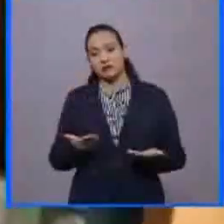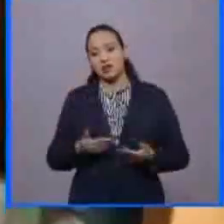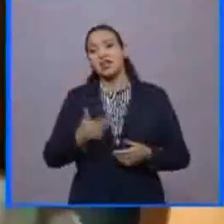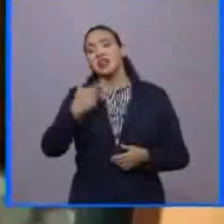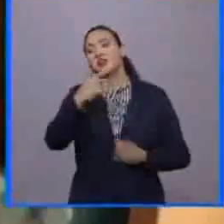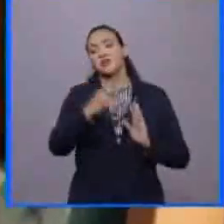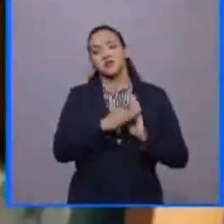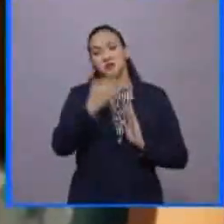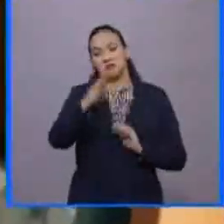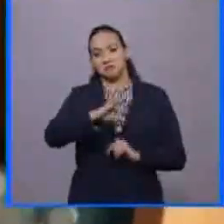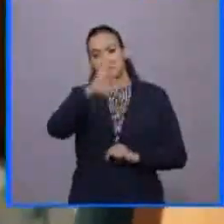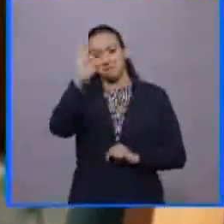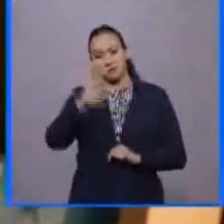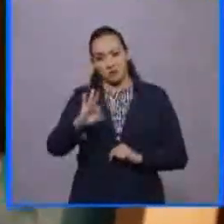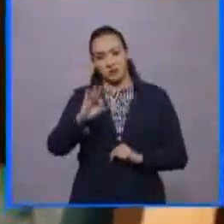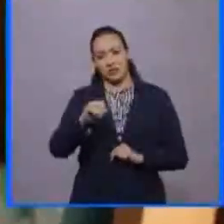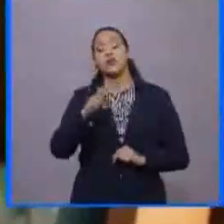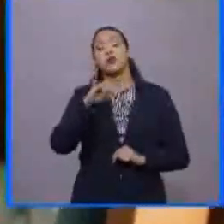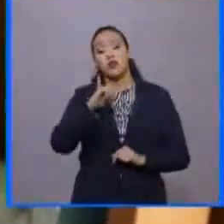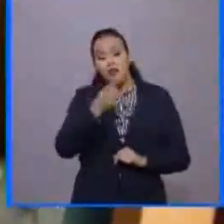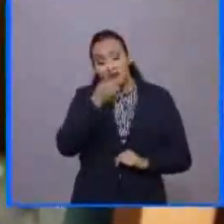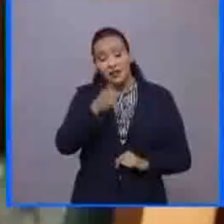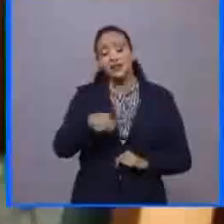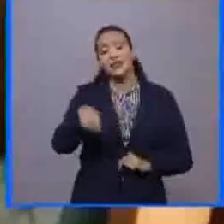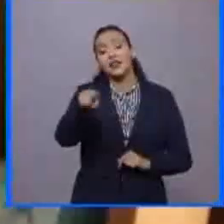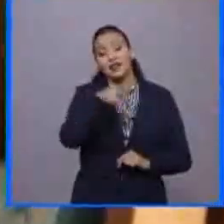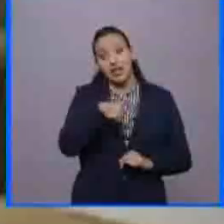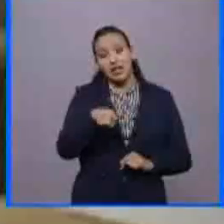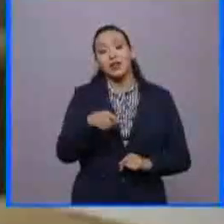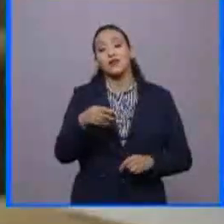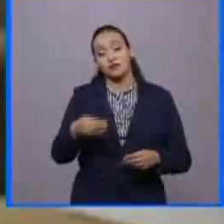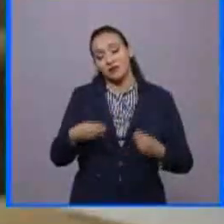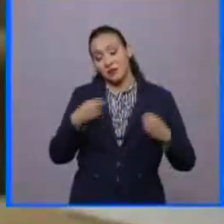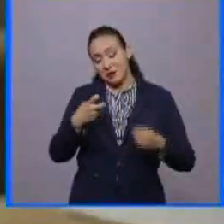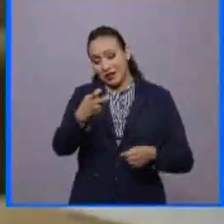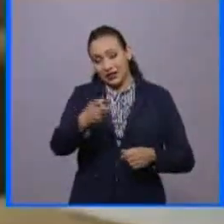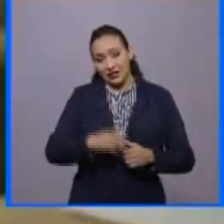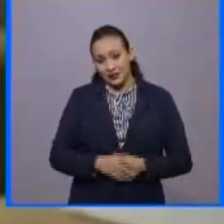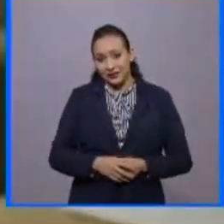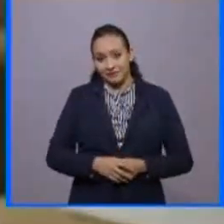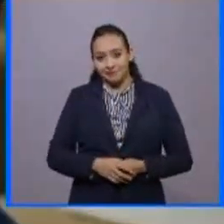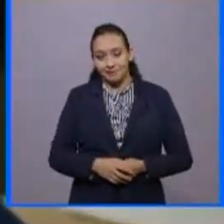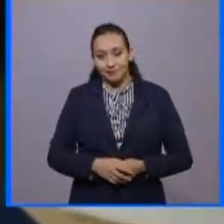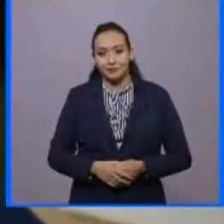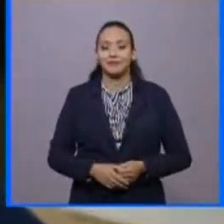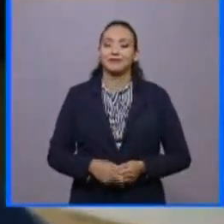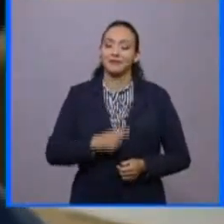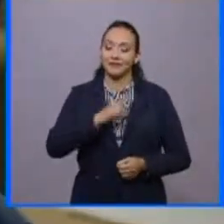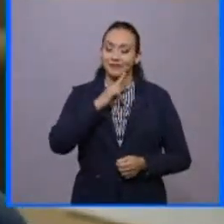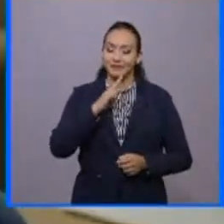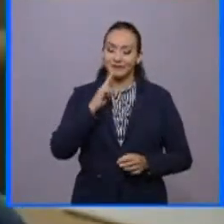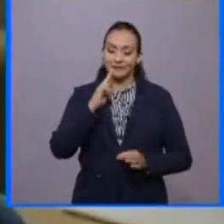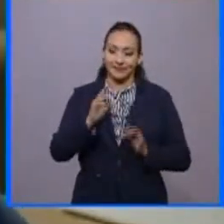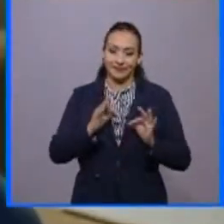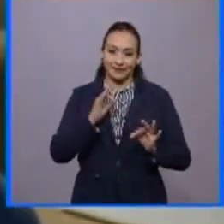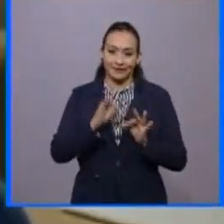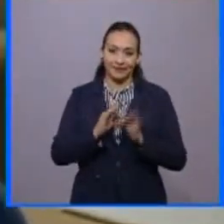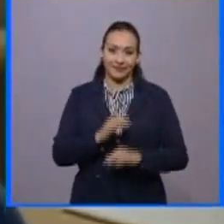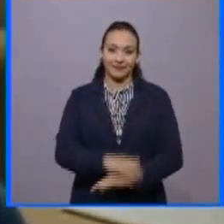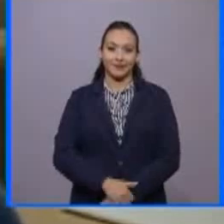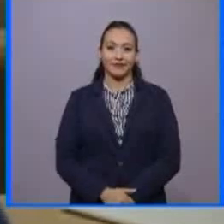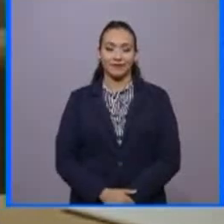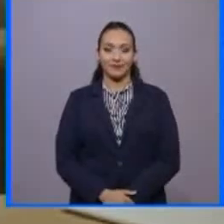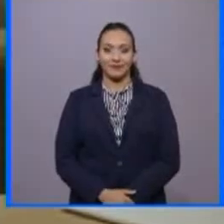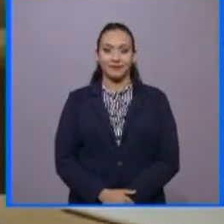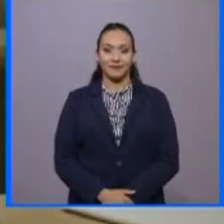solo 8.5% de ellos se encontró en esa situación. Con información de José Luis Guerra García para el canal del